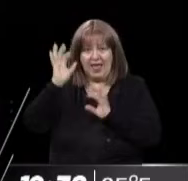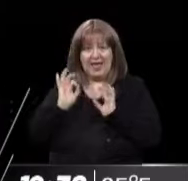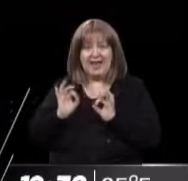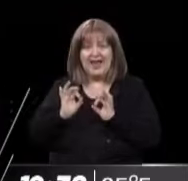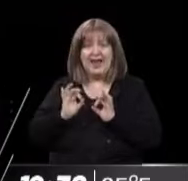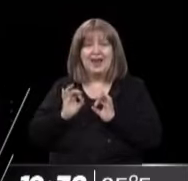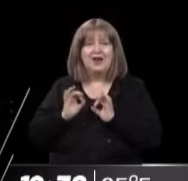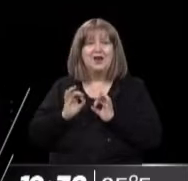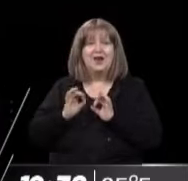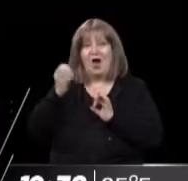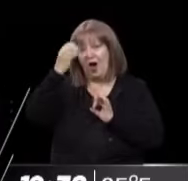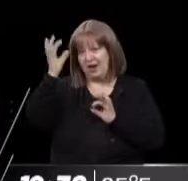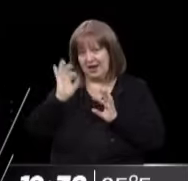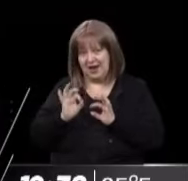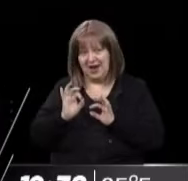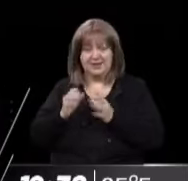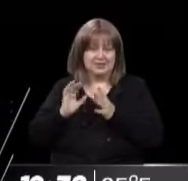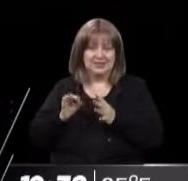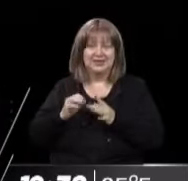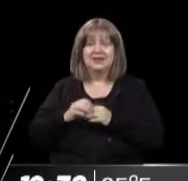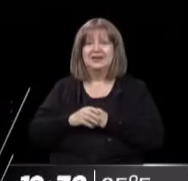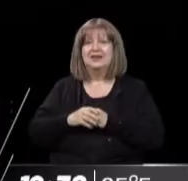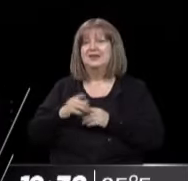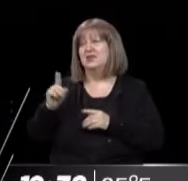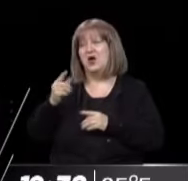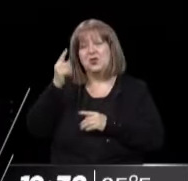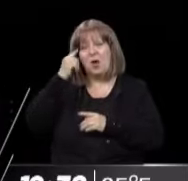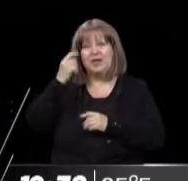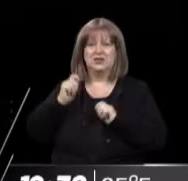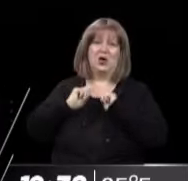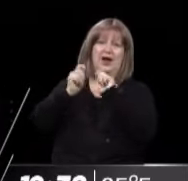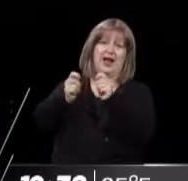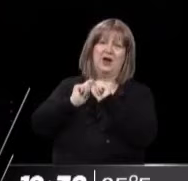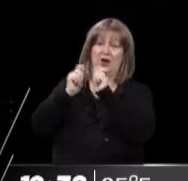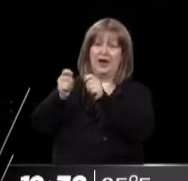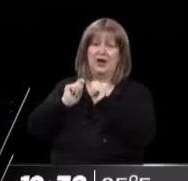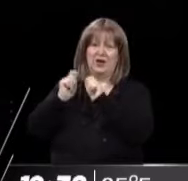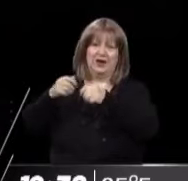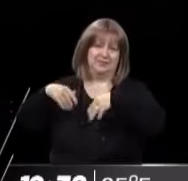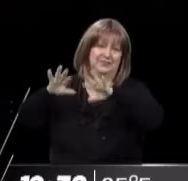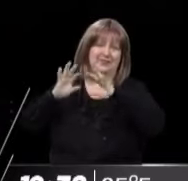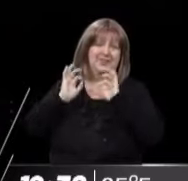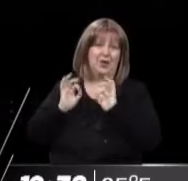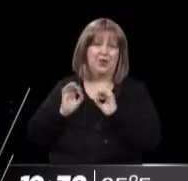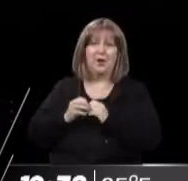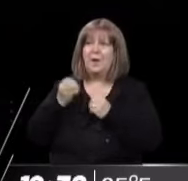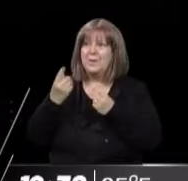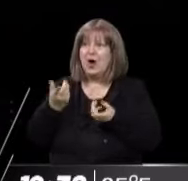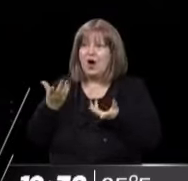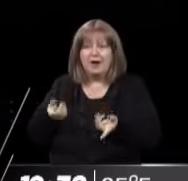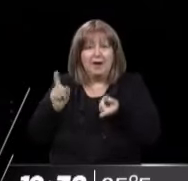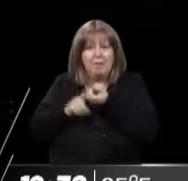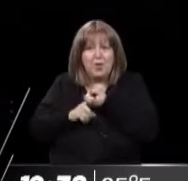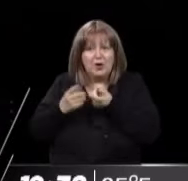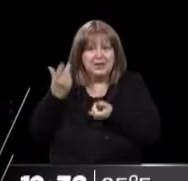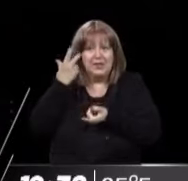si uno va y no lo conseguís? Está bueno. Si no, se lo regalan todo. Ah, sí, se lo regalan. Le llegan una camionada de la marca. ¿Y quién es Antonella para que le regalen las cosas? La mujer